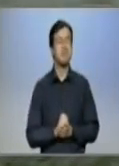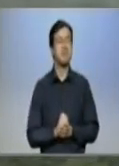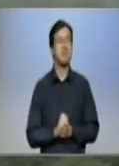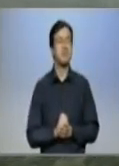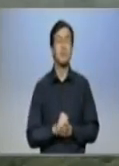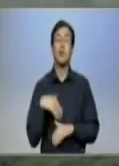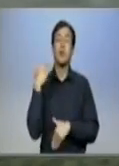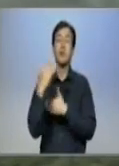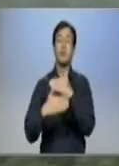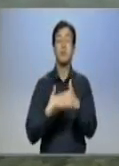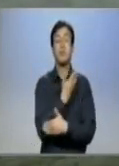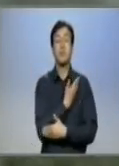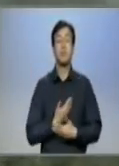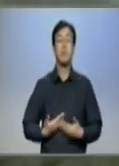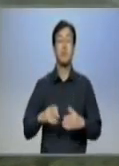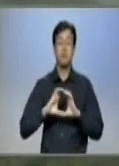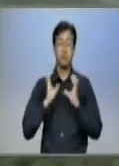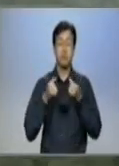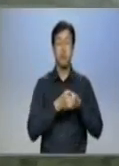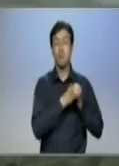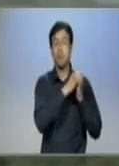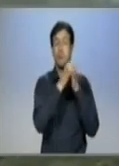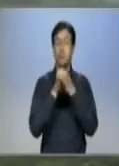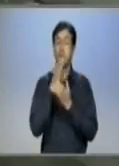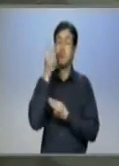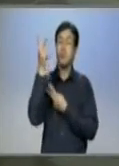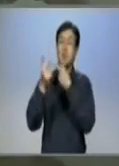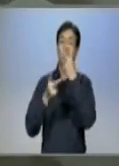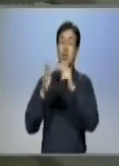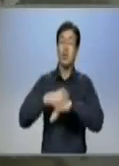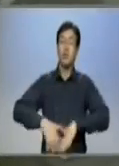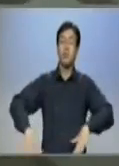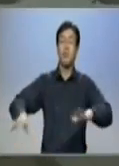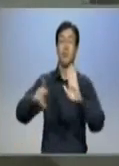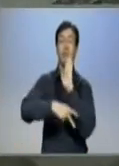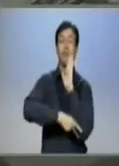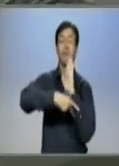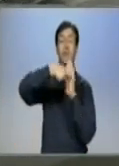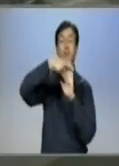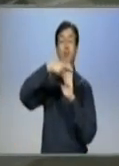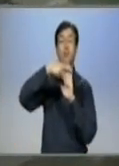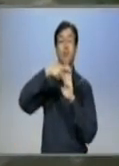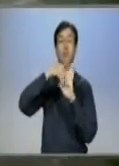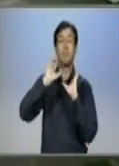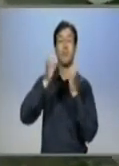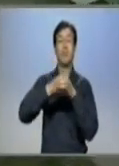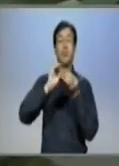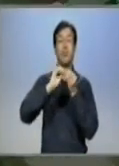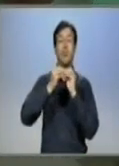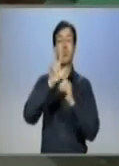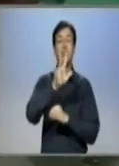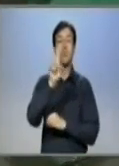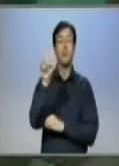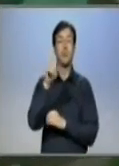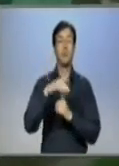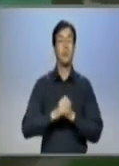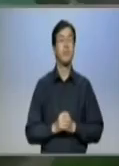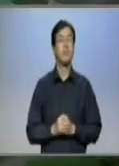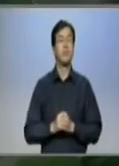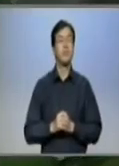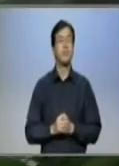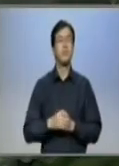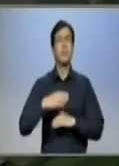Posteriormente, el presidente y su comitiva visitaron los campos petroleros Apaica y Nenque en el bloque 31.